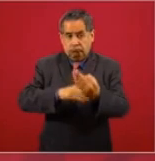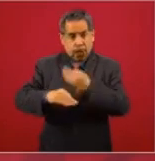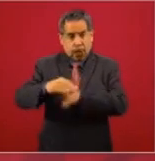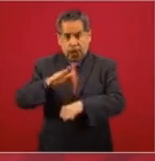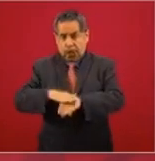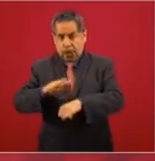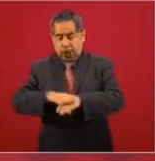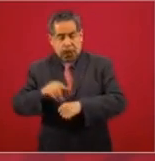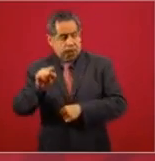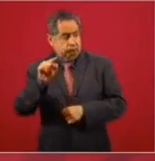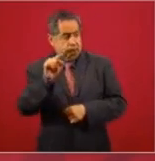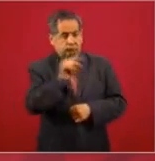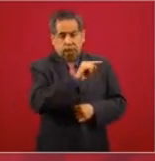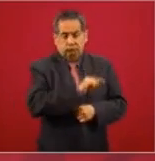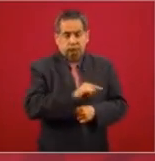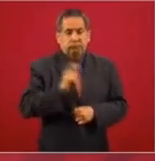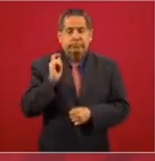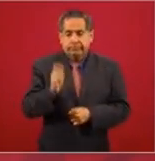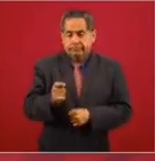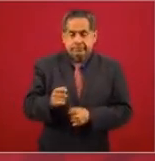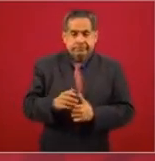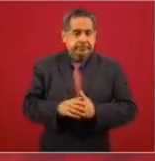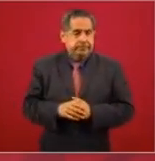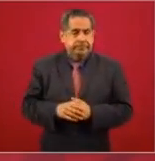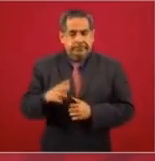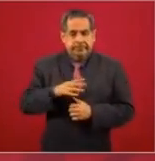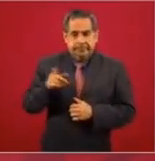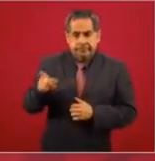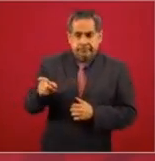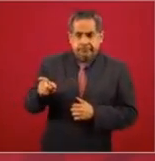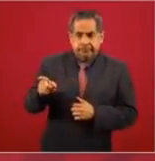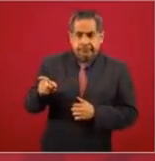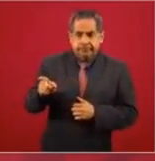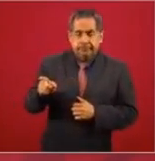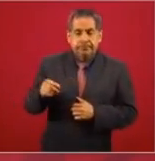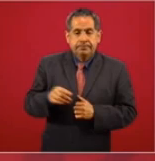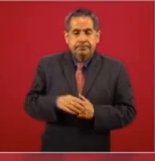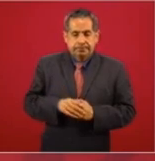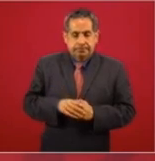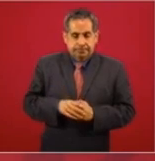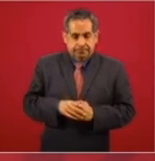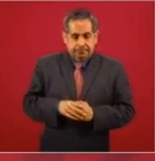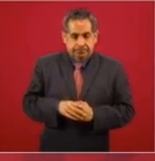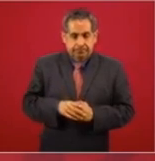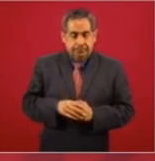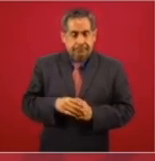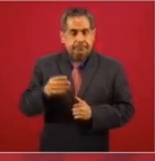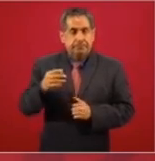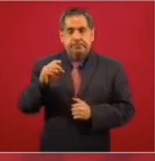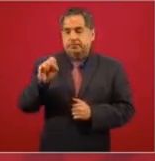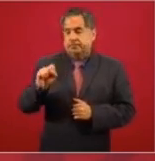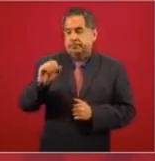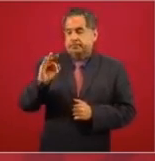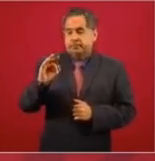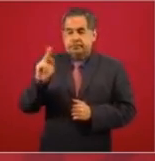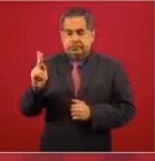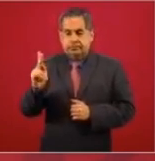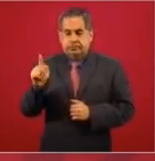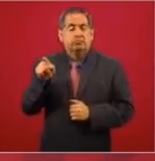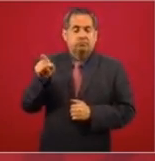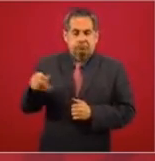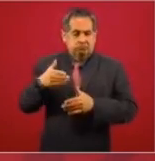actúa la Secretaría de la Función